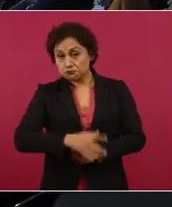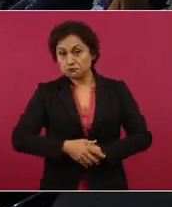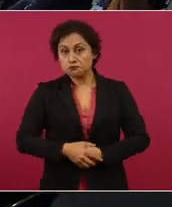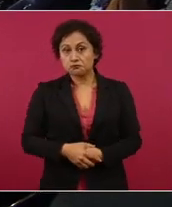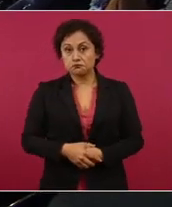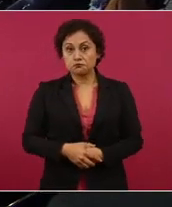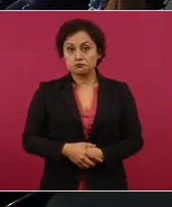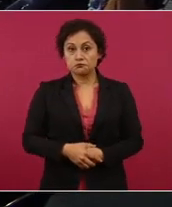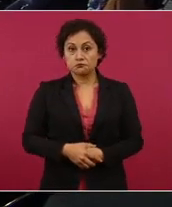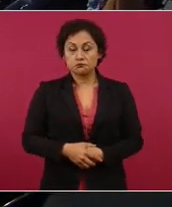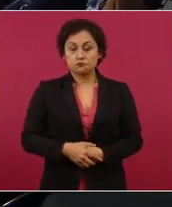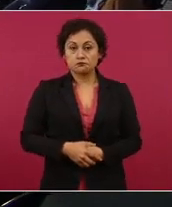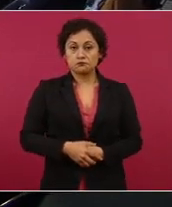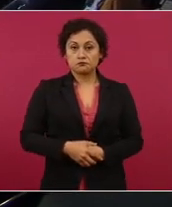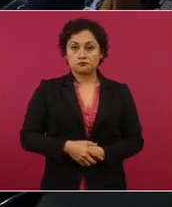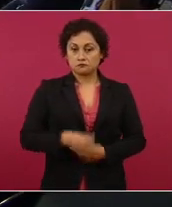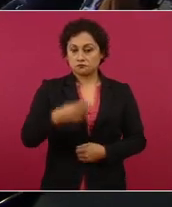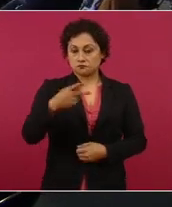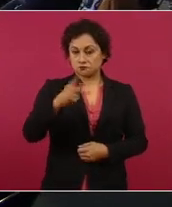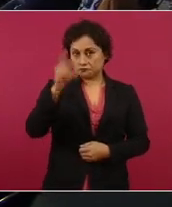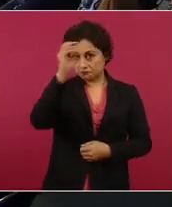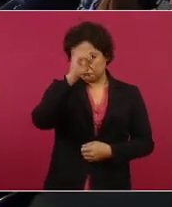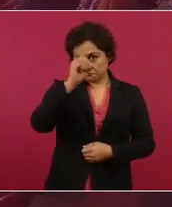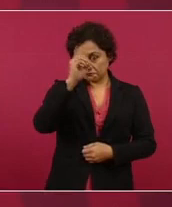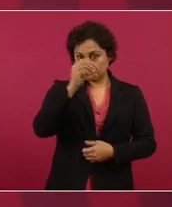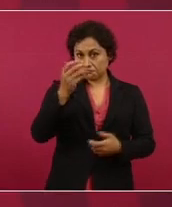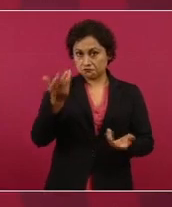O sea, también